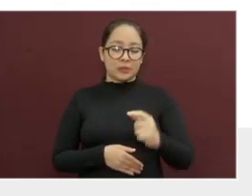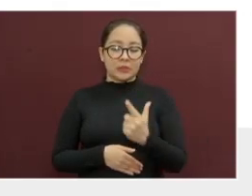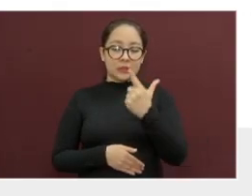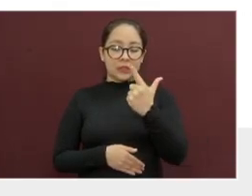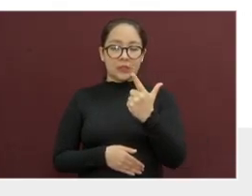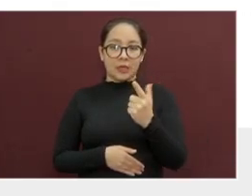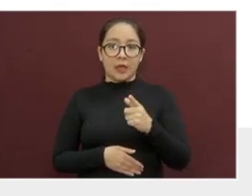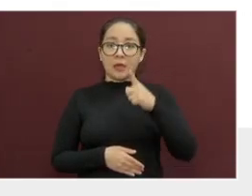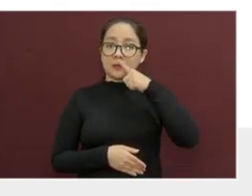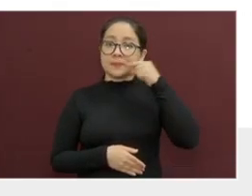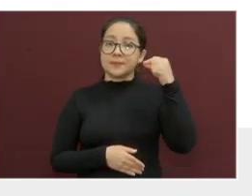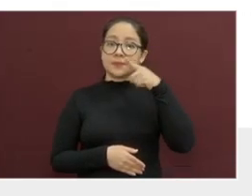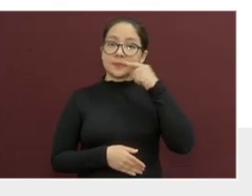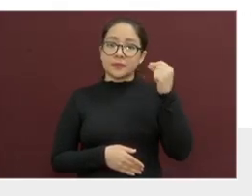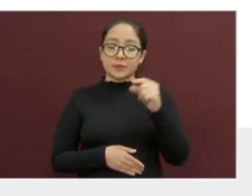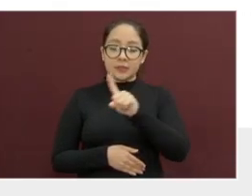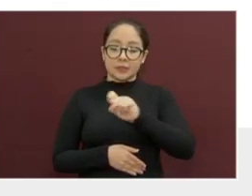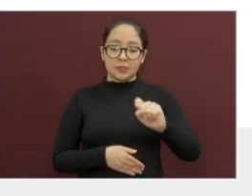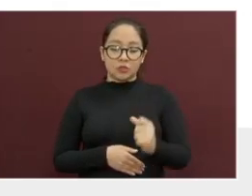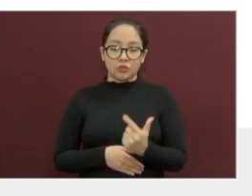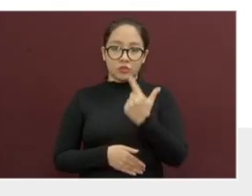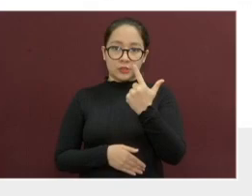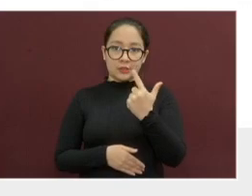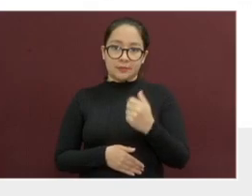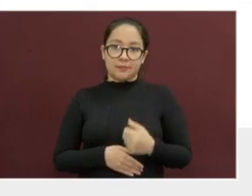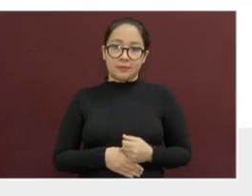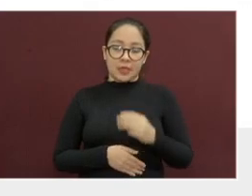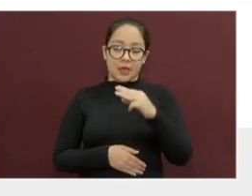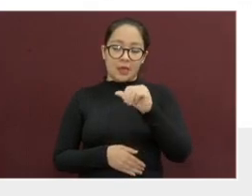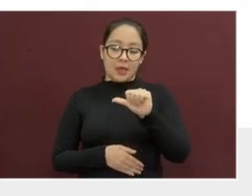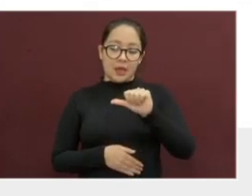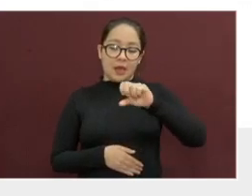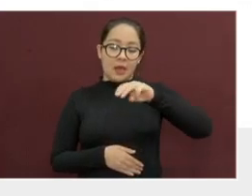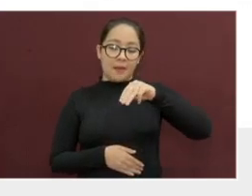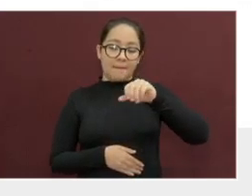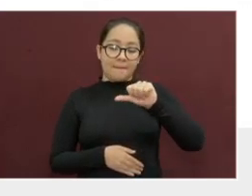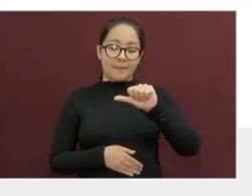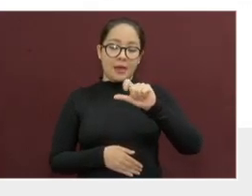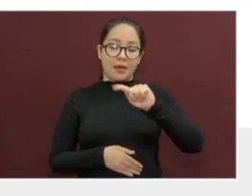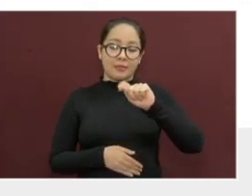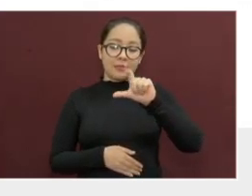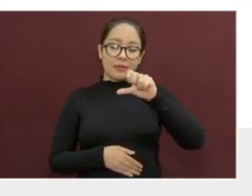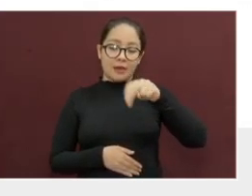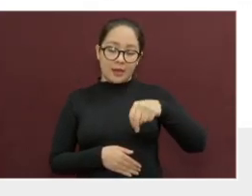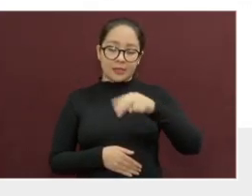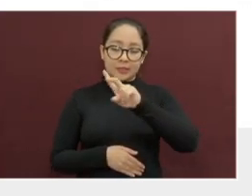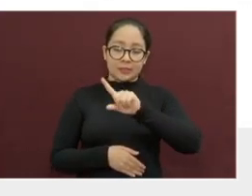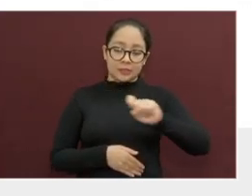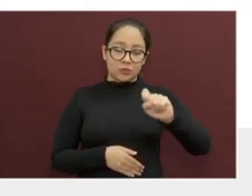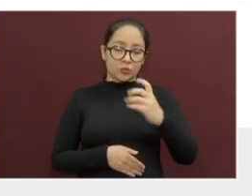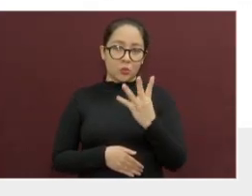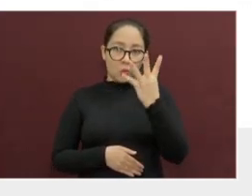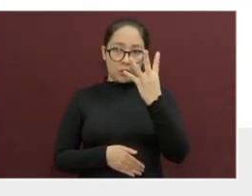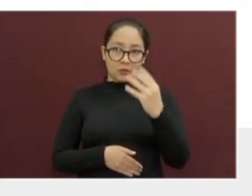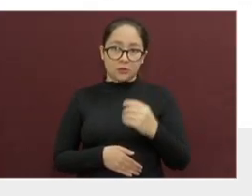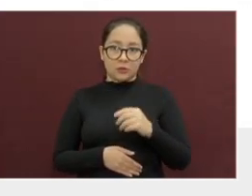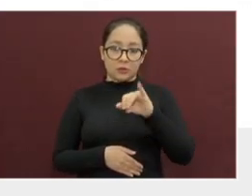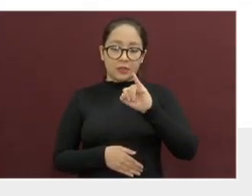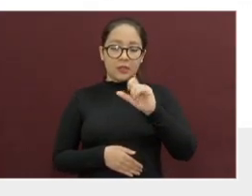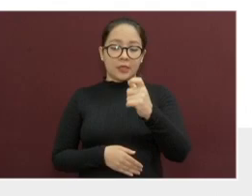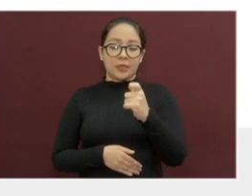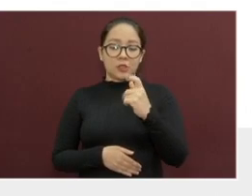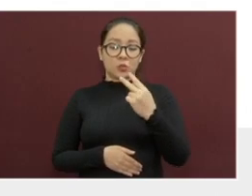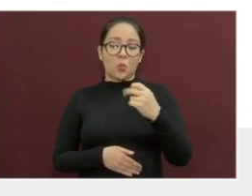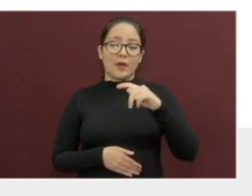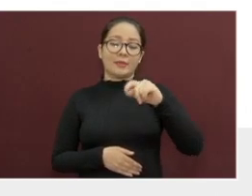emiliano zapata 107 amatlán de los reyes 104 es uat land sillón 91